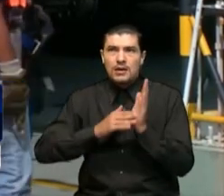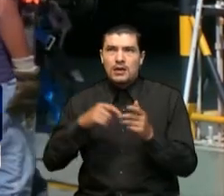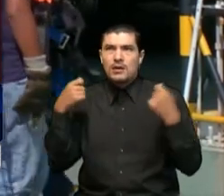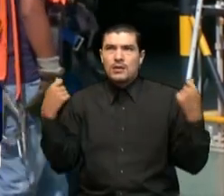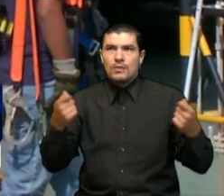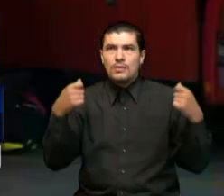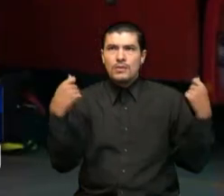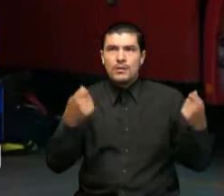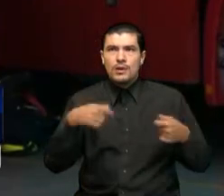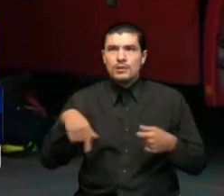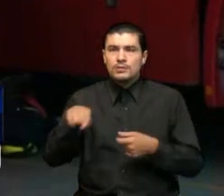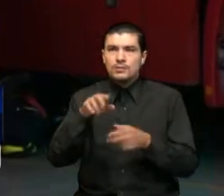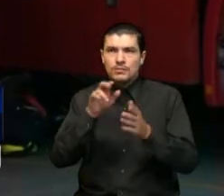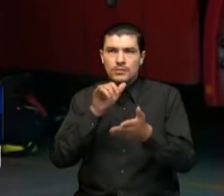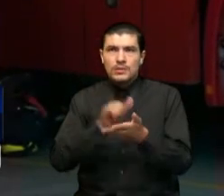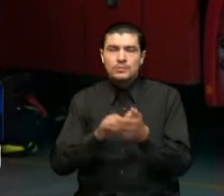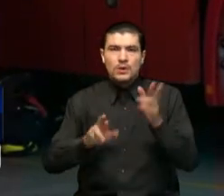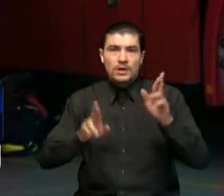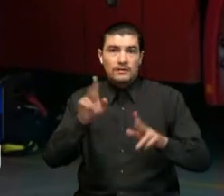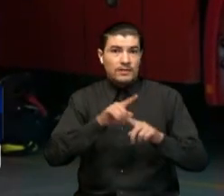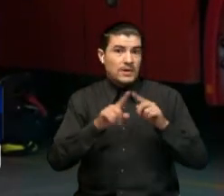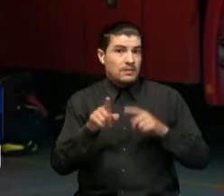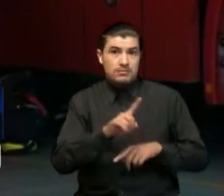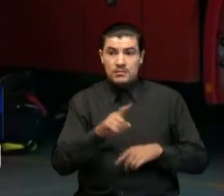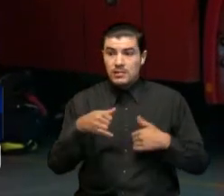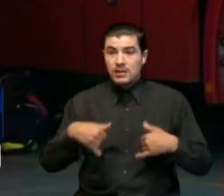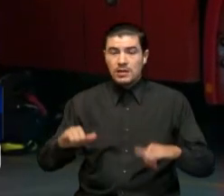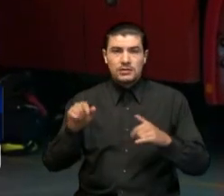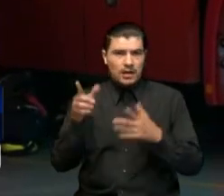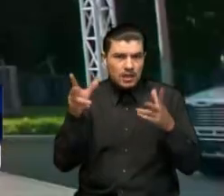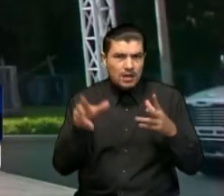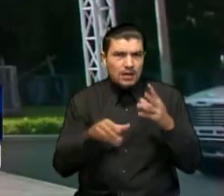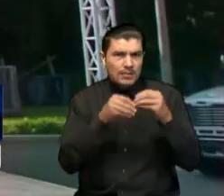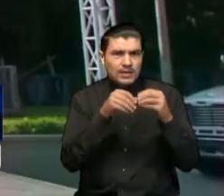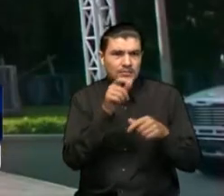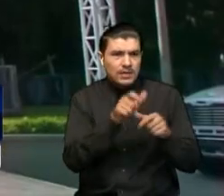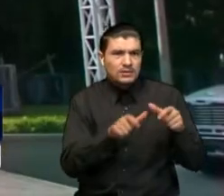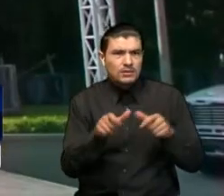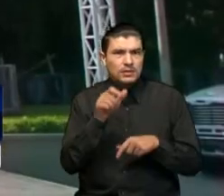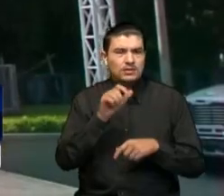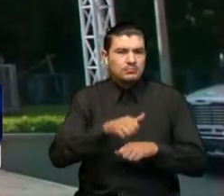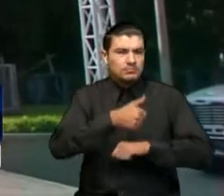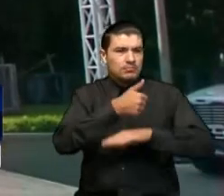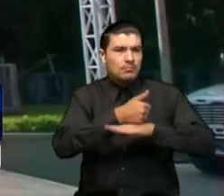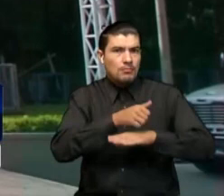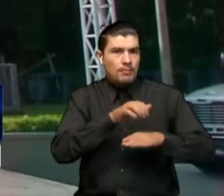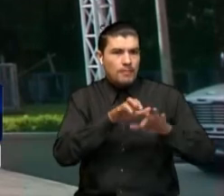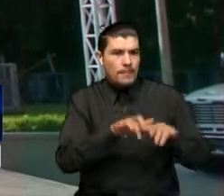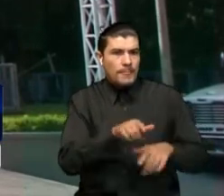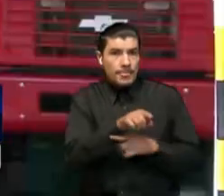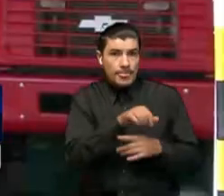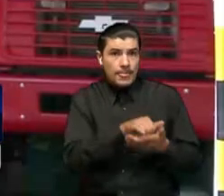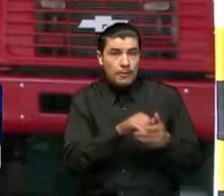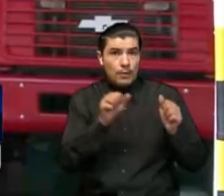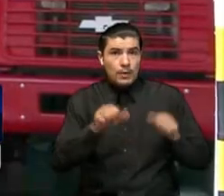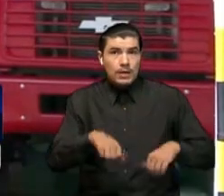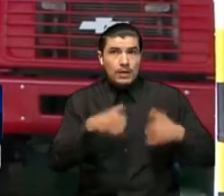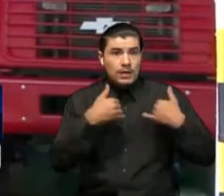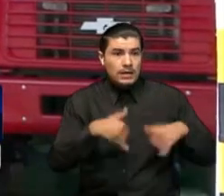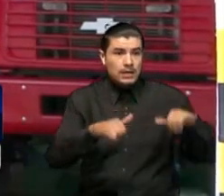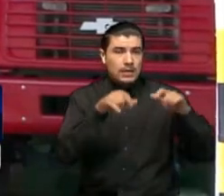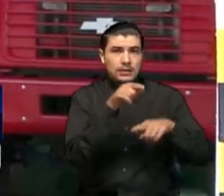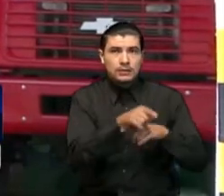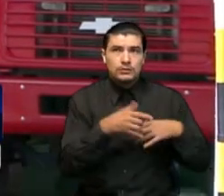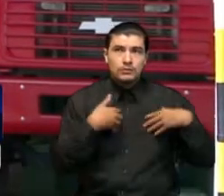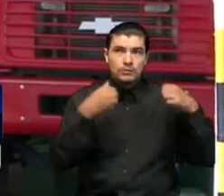ofreciendo esta clase de rifas pero también al parecer se hacen pasar por funcionarios de bomberos para extorsionar a los propietarios de